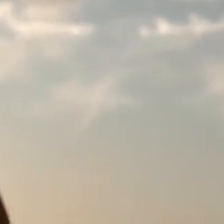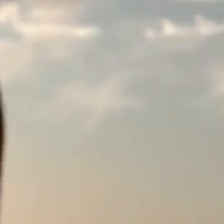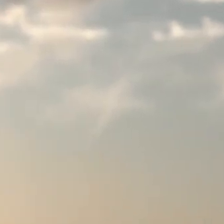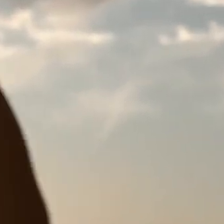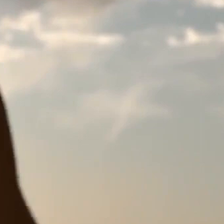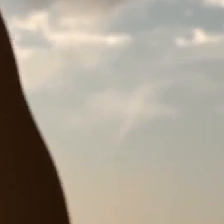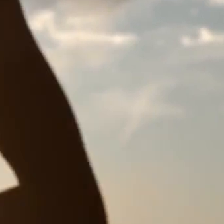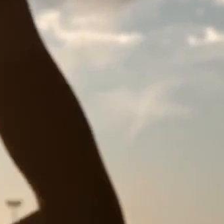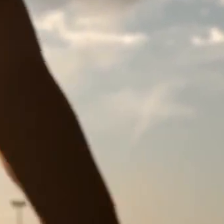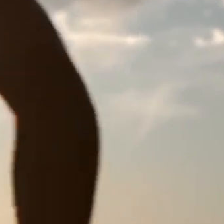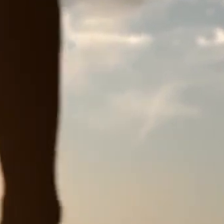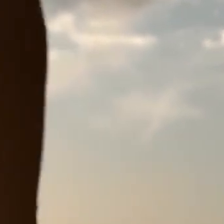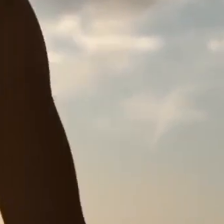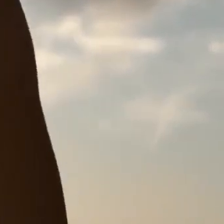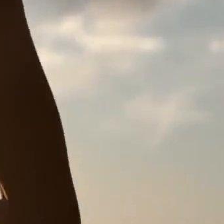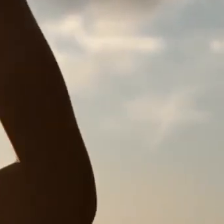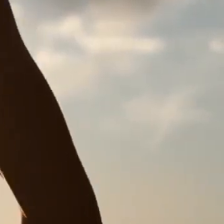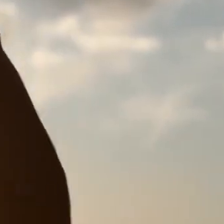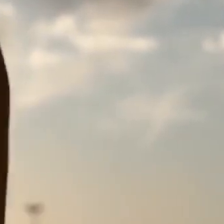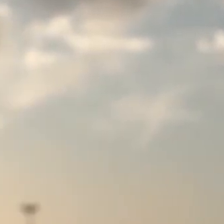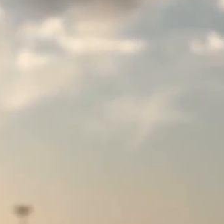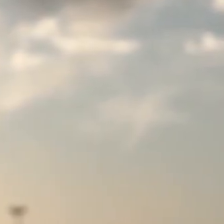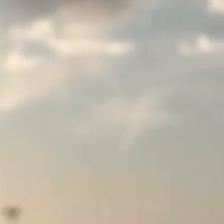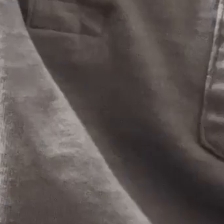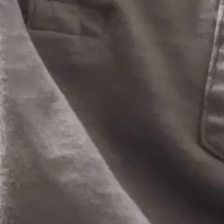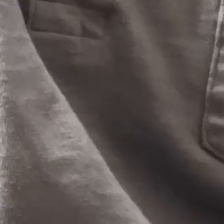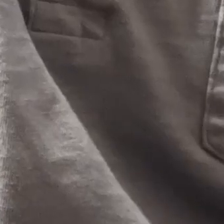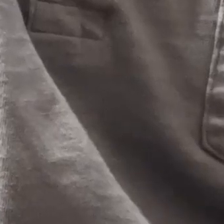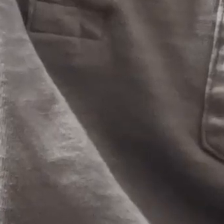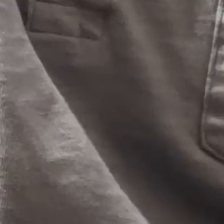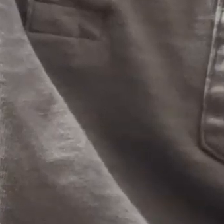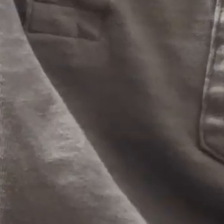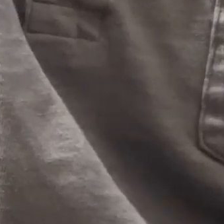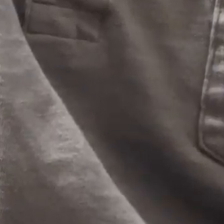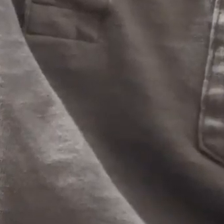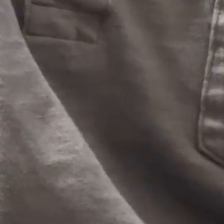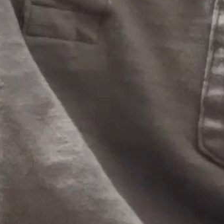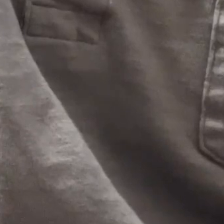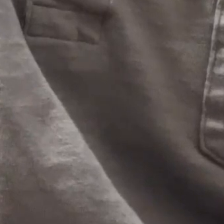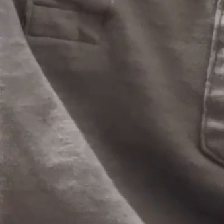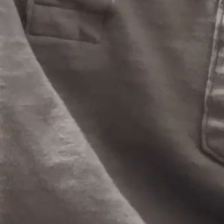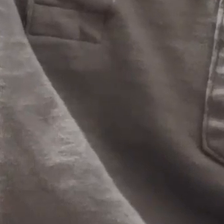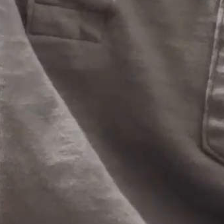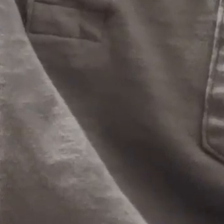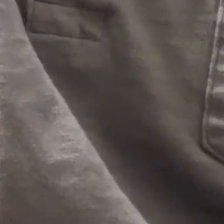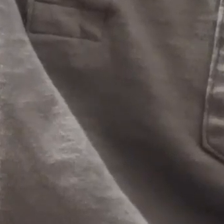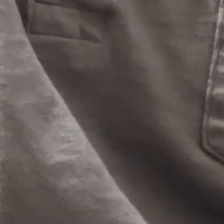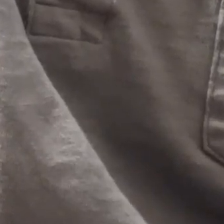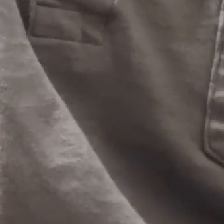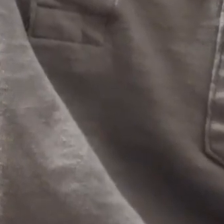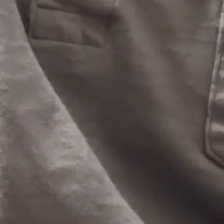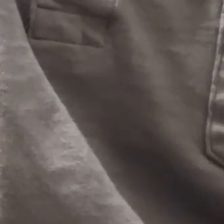ejemplo, protegerse y vacunarse cuando sea posible de infecciones como la hepatitis B y C, el HPV y la